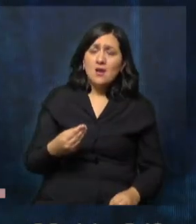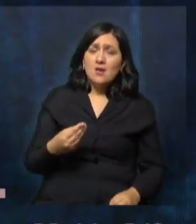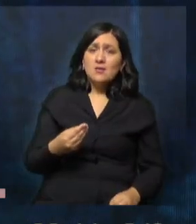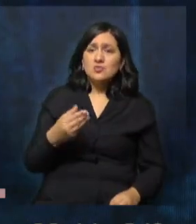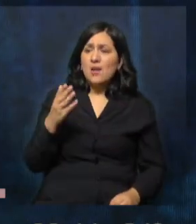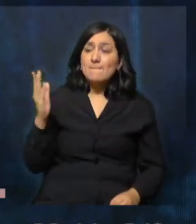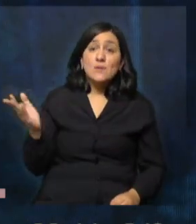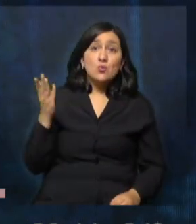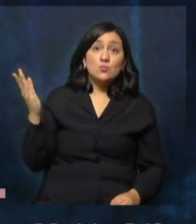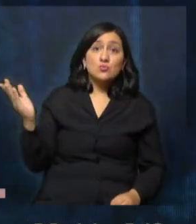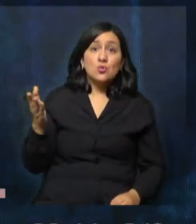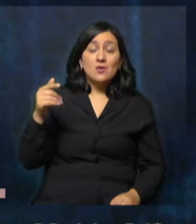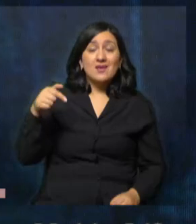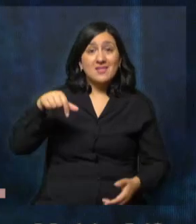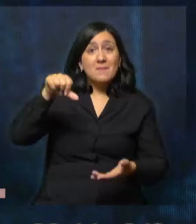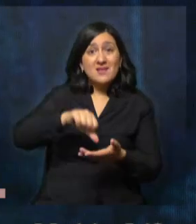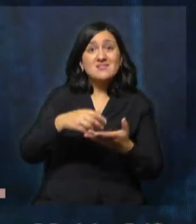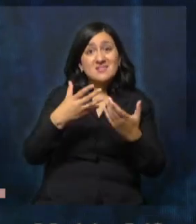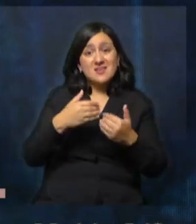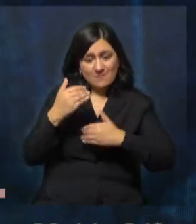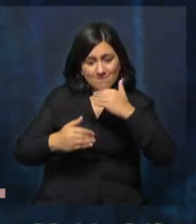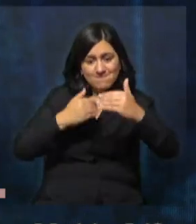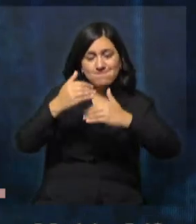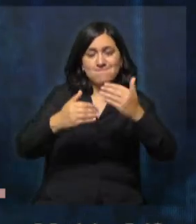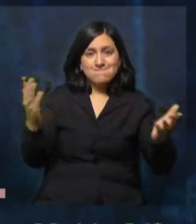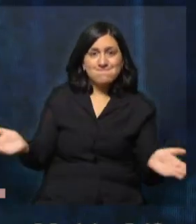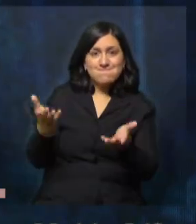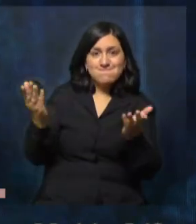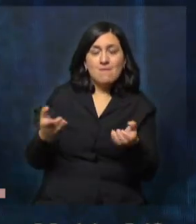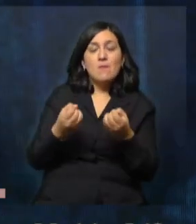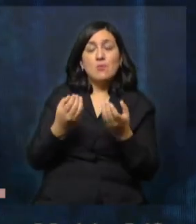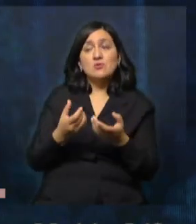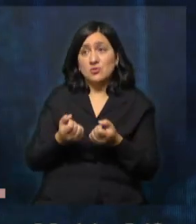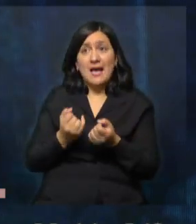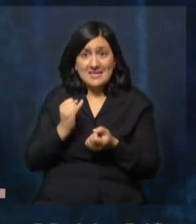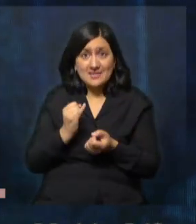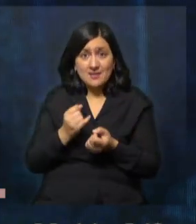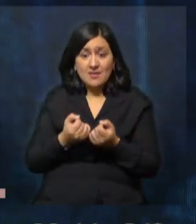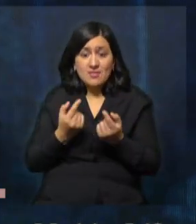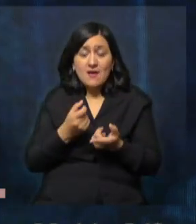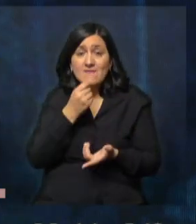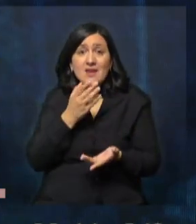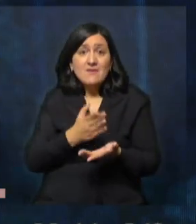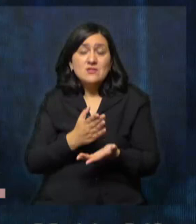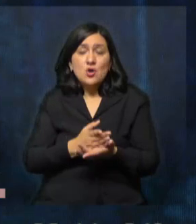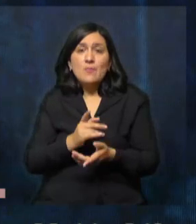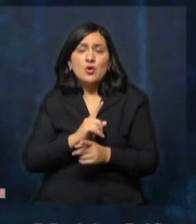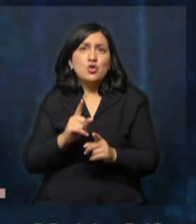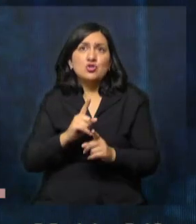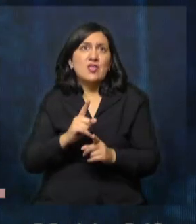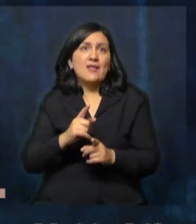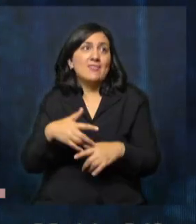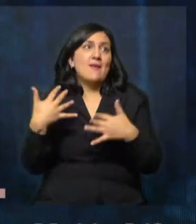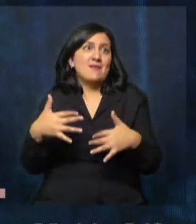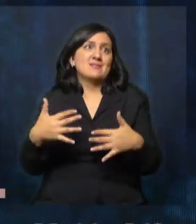de producción que este país quiere sacar adelante, y bueno, y en función de eso sí dar beneficios coherentes que no sean in eterno y sin